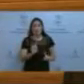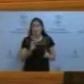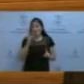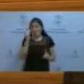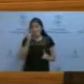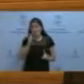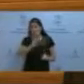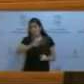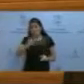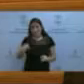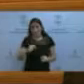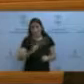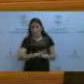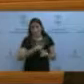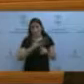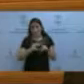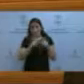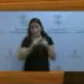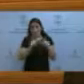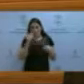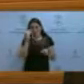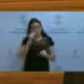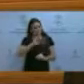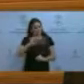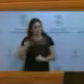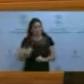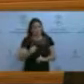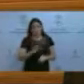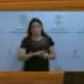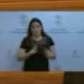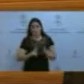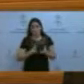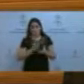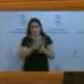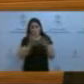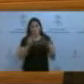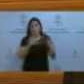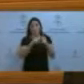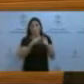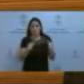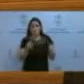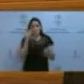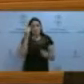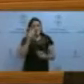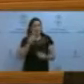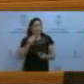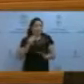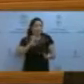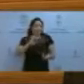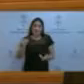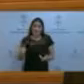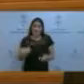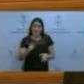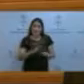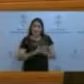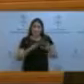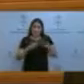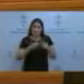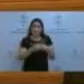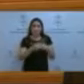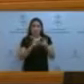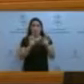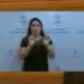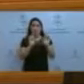noticia para la política asturiana, creo que es una muy mala noticia para la sociedad asturiana, creo que es una muy mala noticia para la comunidad educativa y